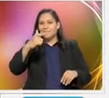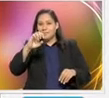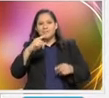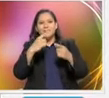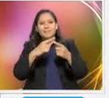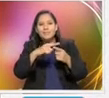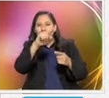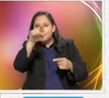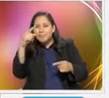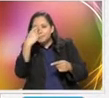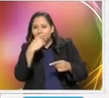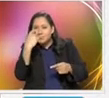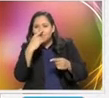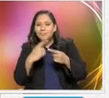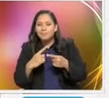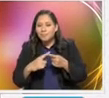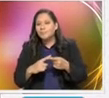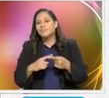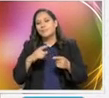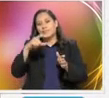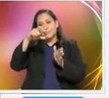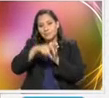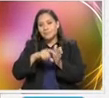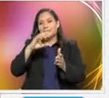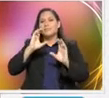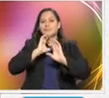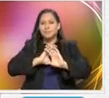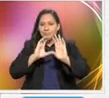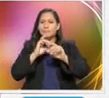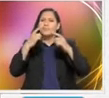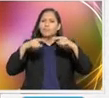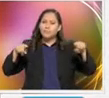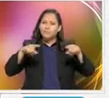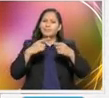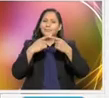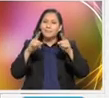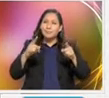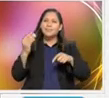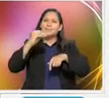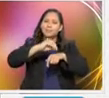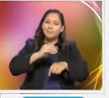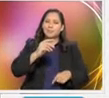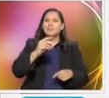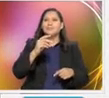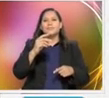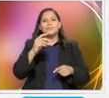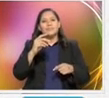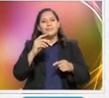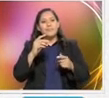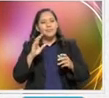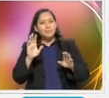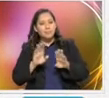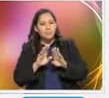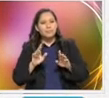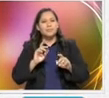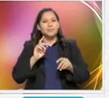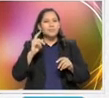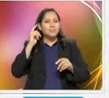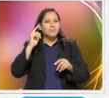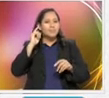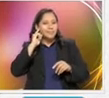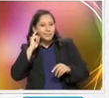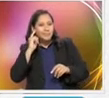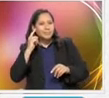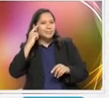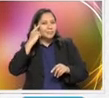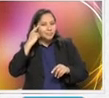Entonces, bueno, empiezan a grabar canciones con un sonido diferente, le empiezan a meter todo tipo de de instrumentos